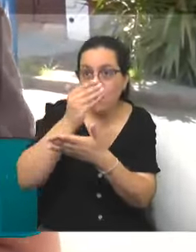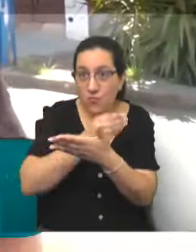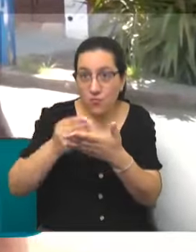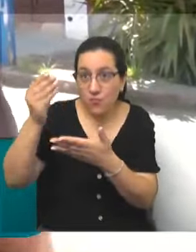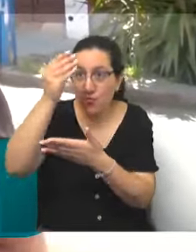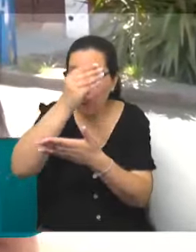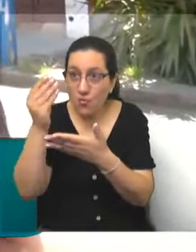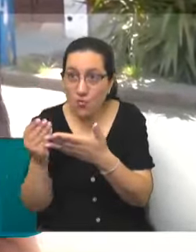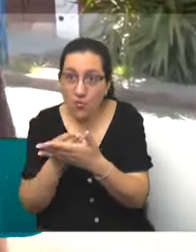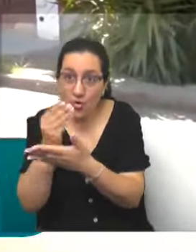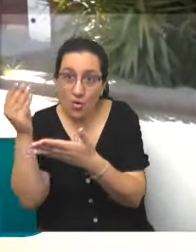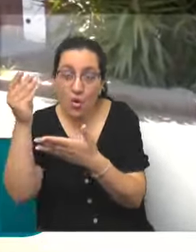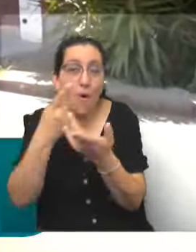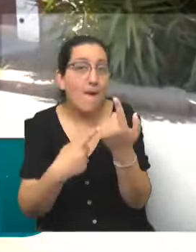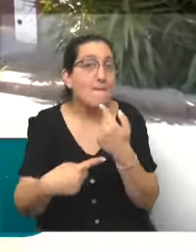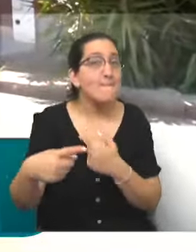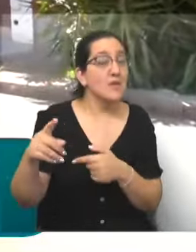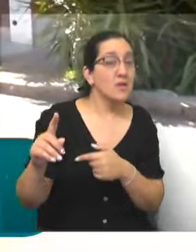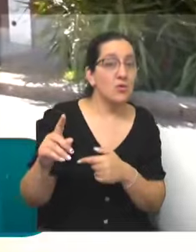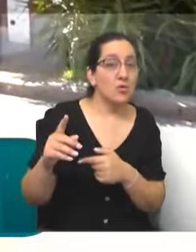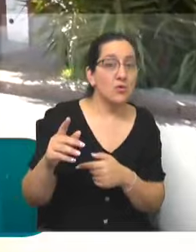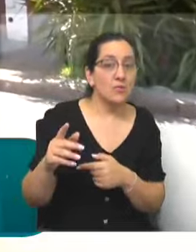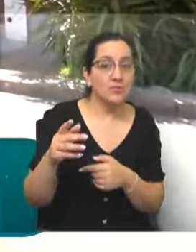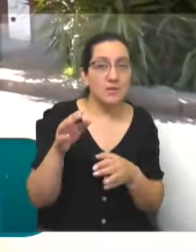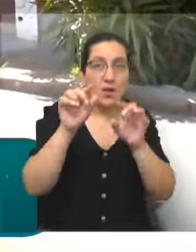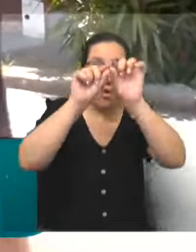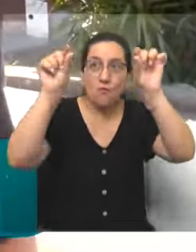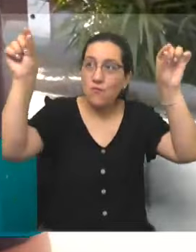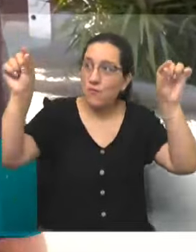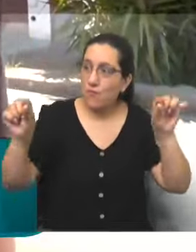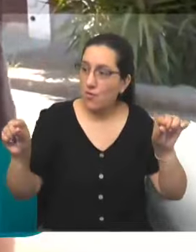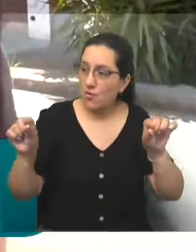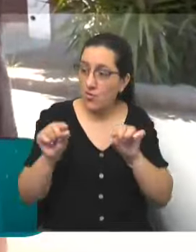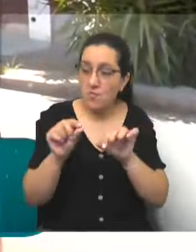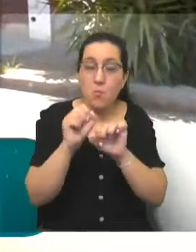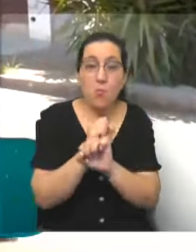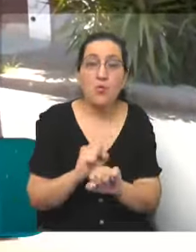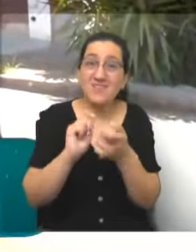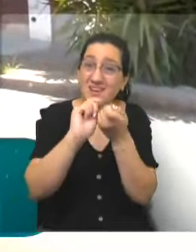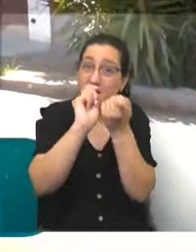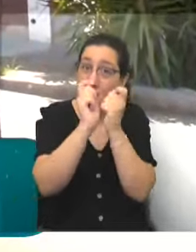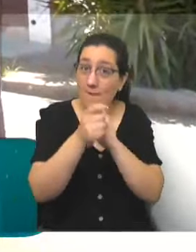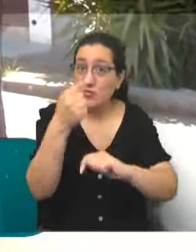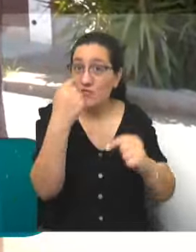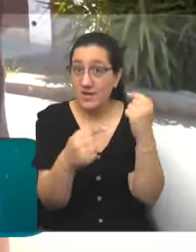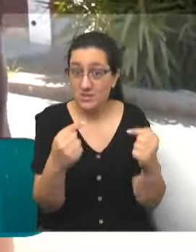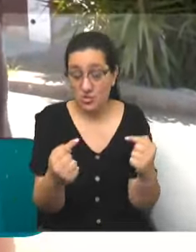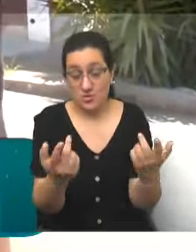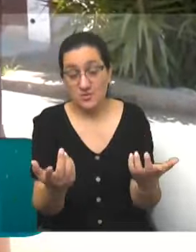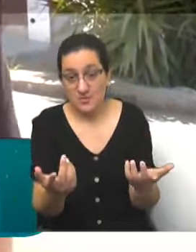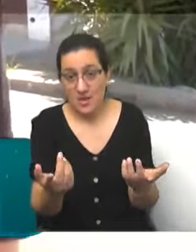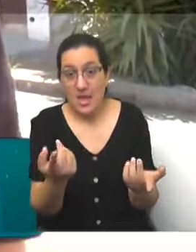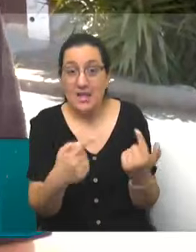una imagen, una escena, pero que en definitiva en los bordes podemos tener cambios y variaciones.